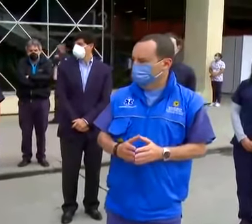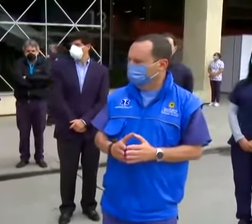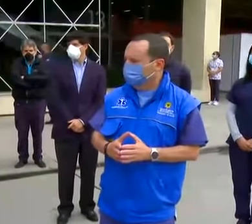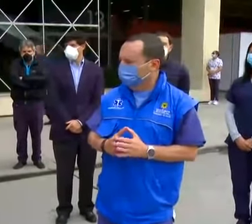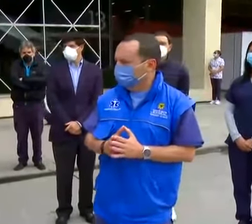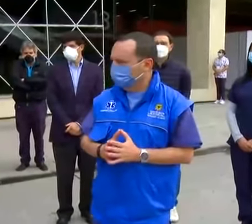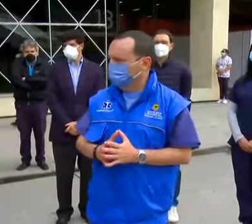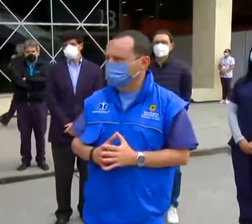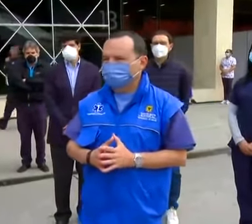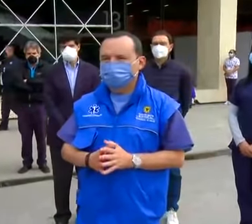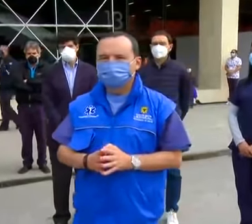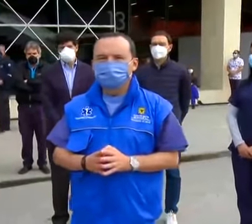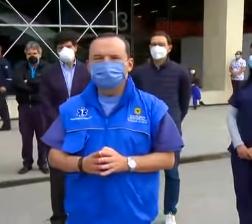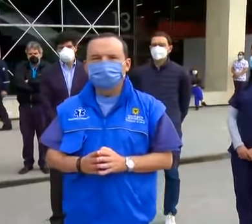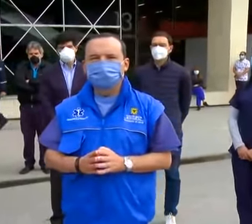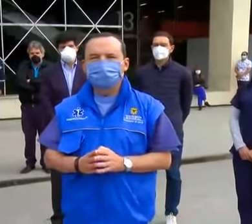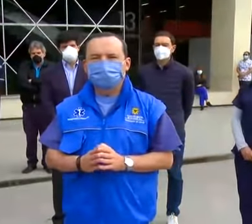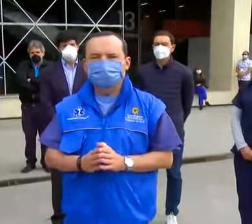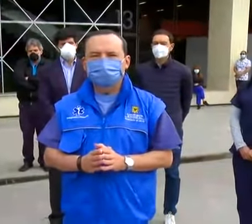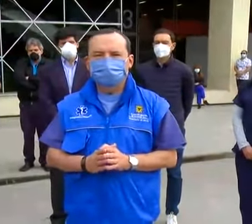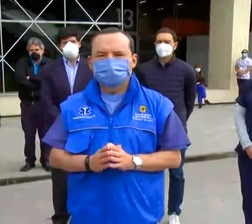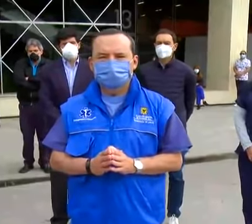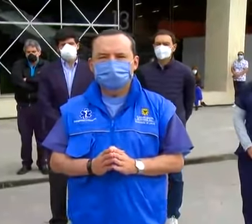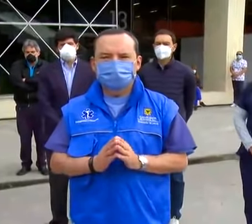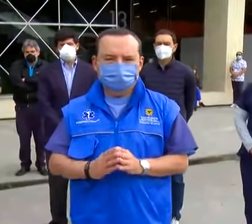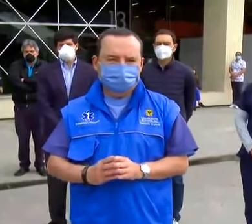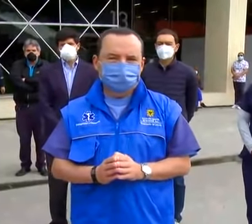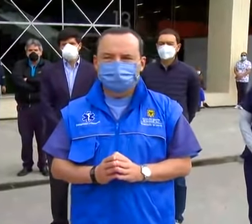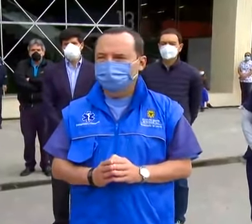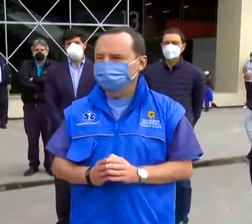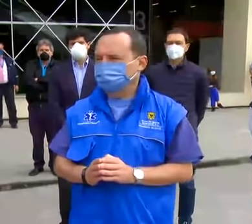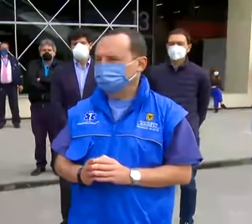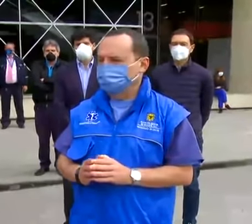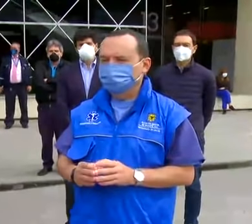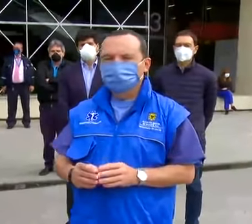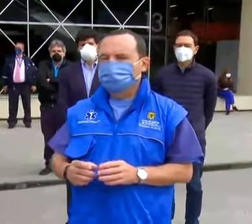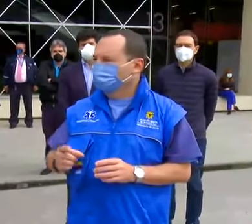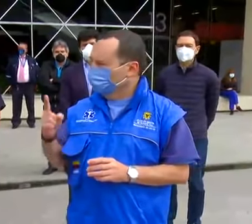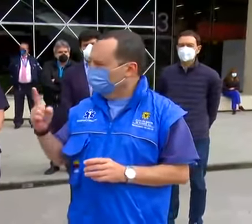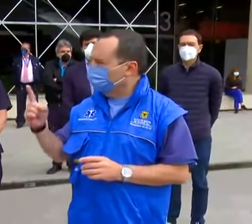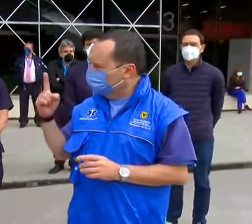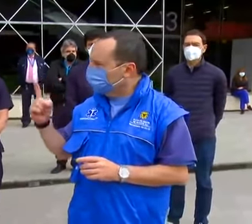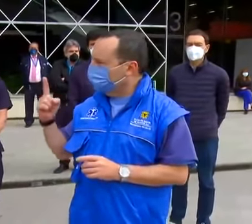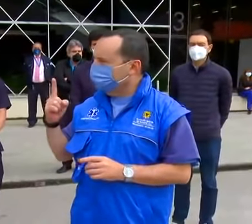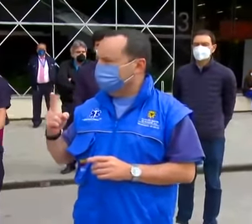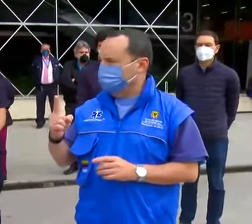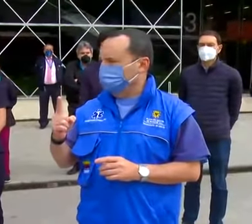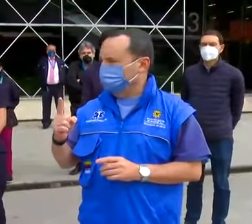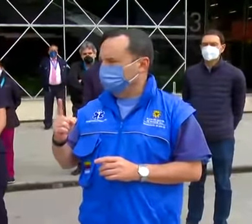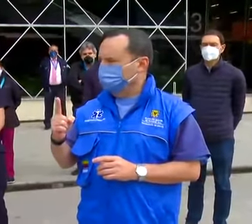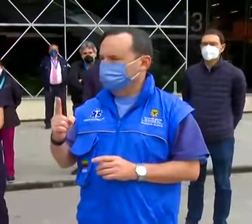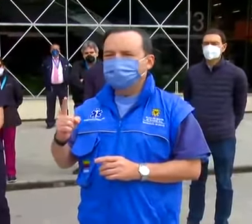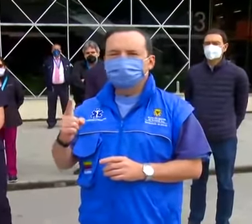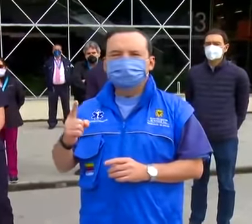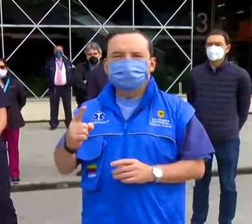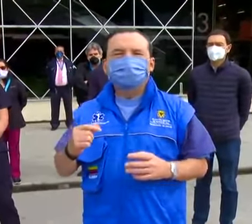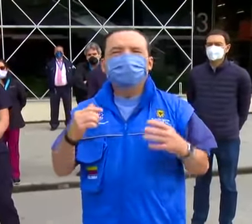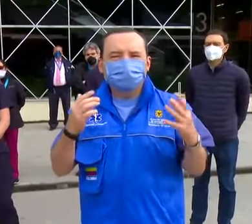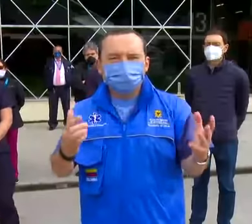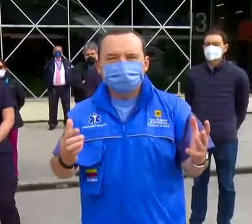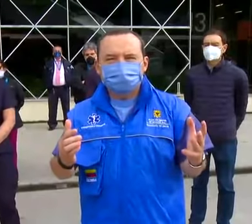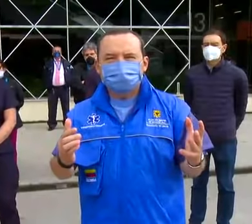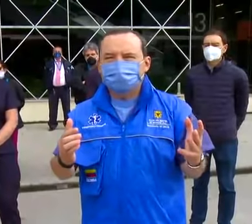la Alcaldía Mayor ha emprendido para el manejo de esta pandemia del COVID-19. Lo primero es la puerta de entrada. La puerta de